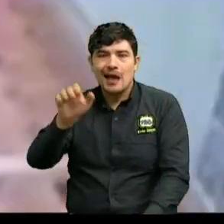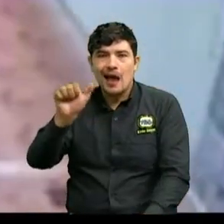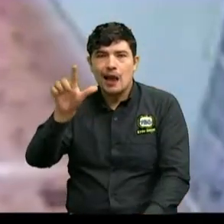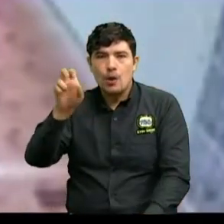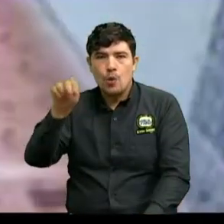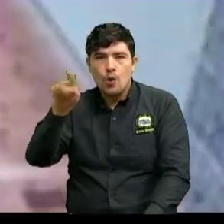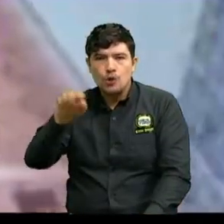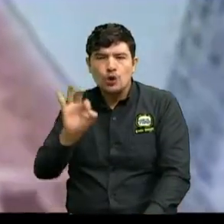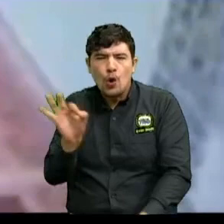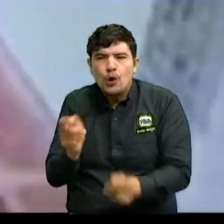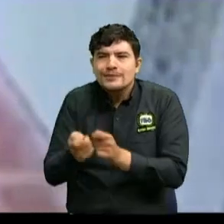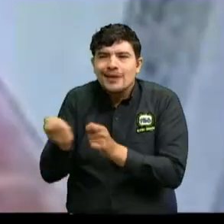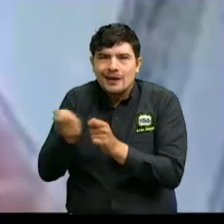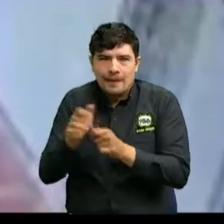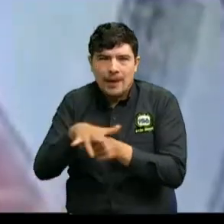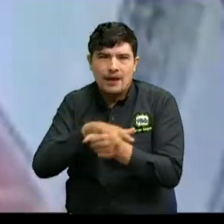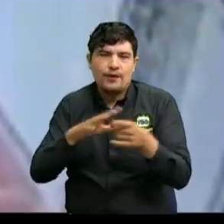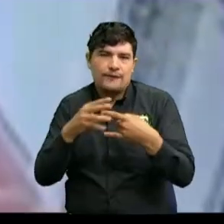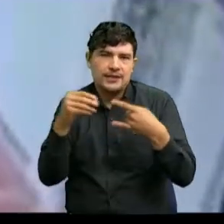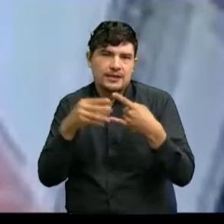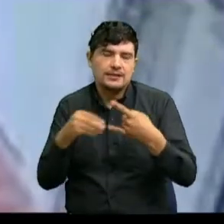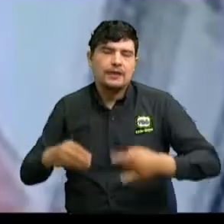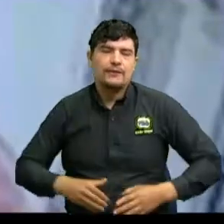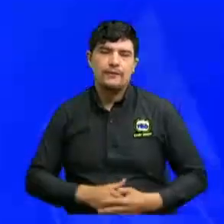San Francisco.